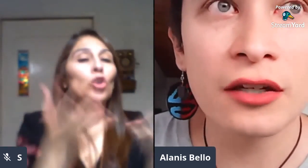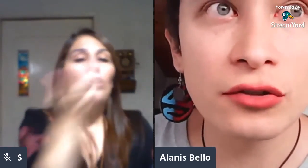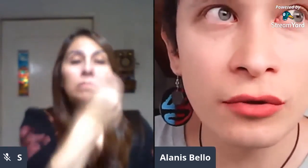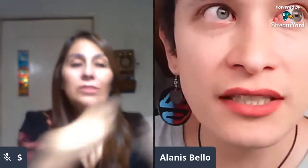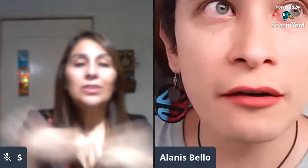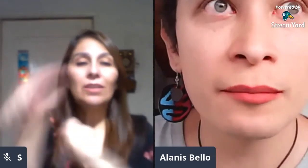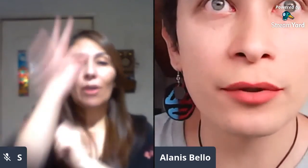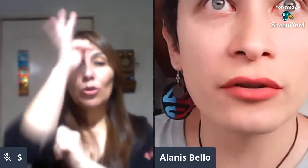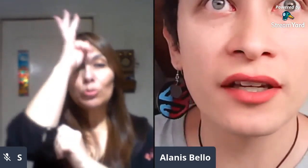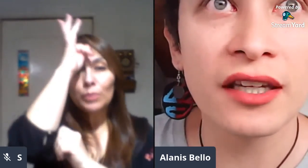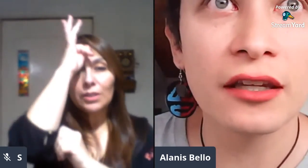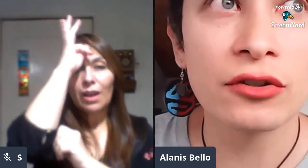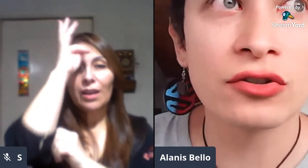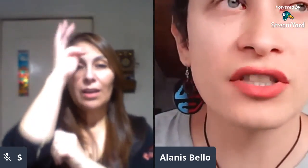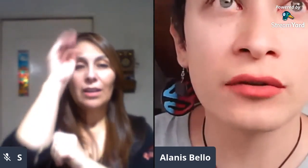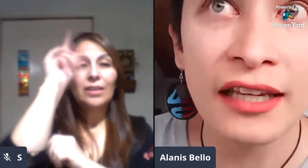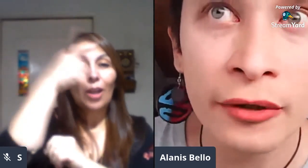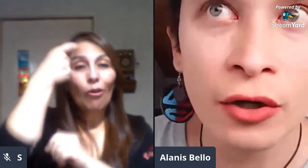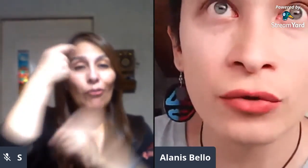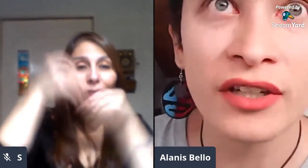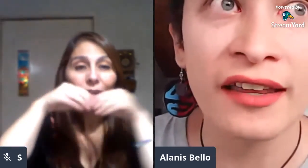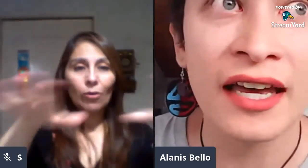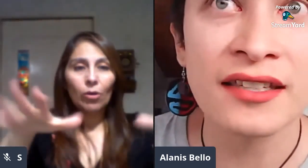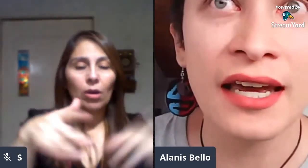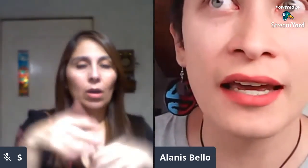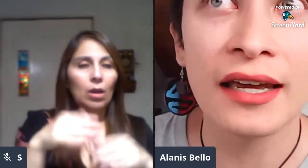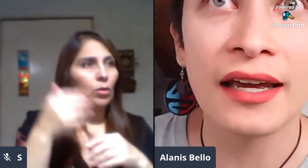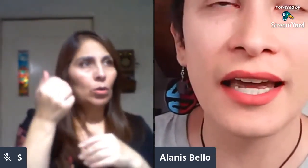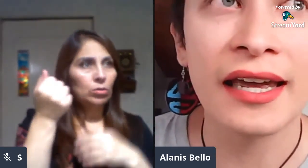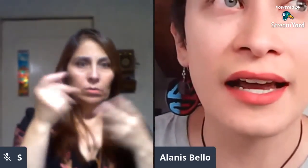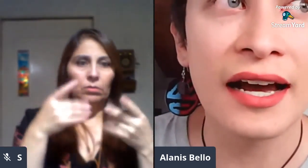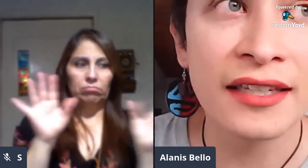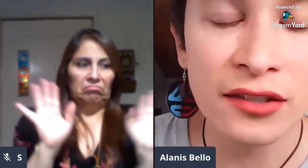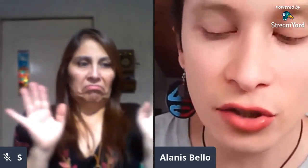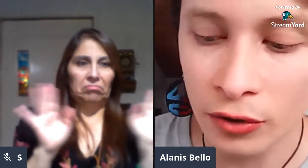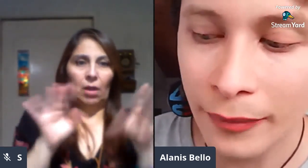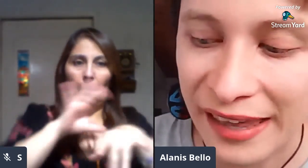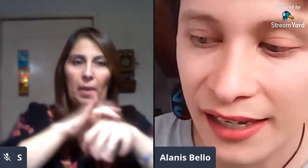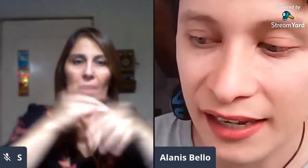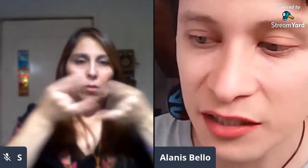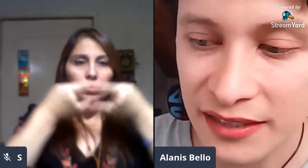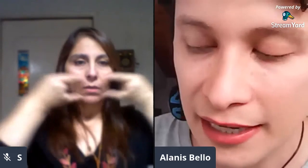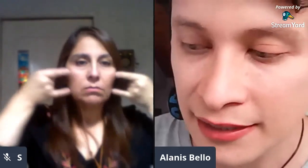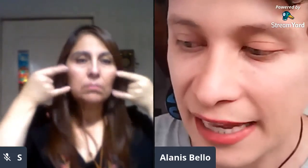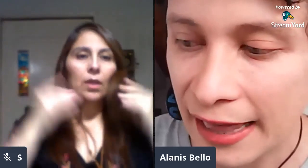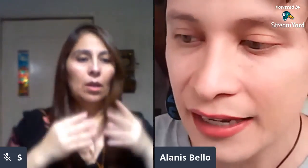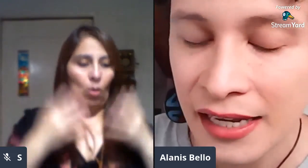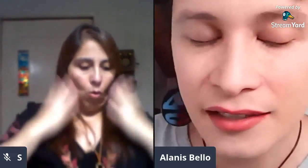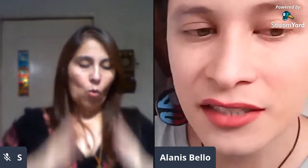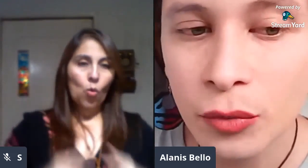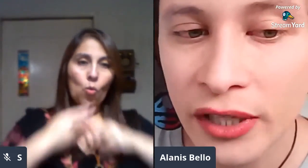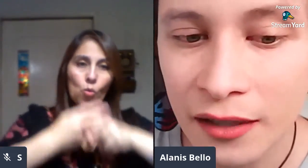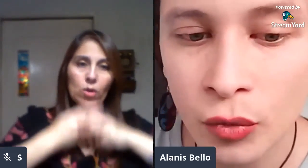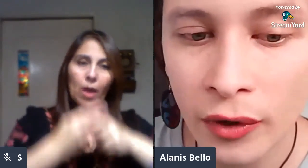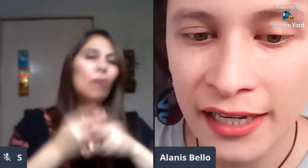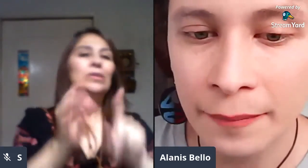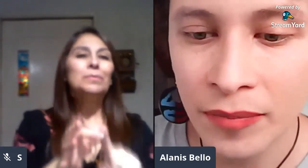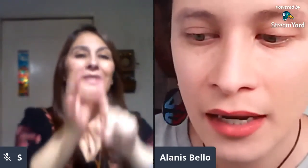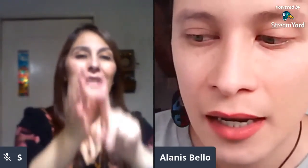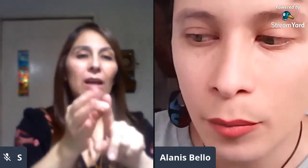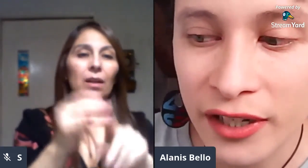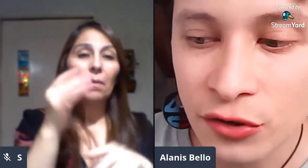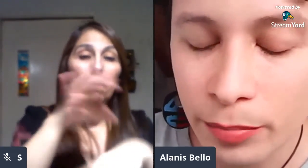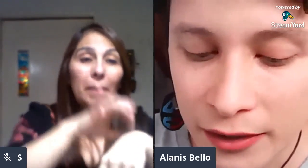los médicos no estaban protegidos, no se contaban con unidades de atención médica especializada, y esta mujer